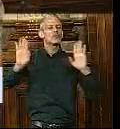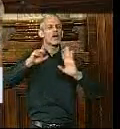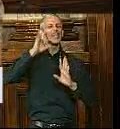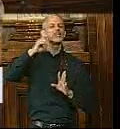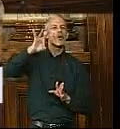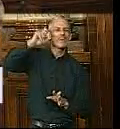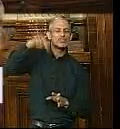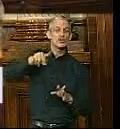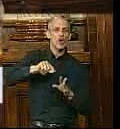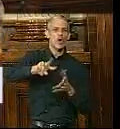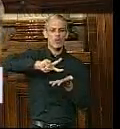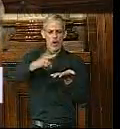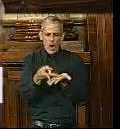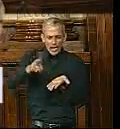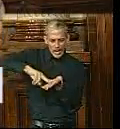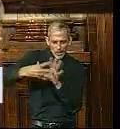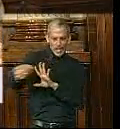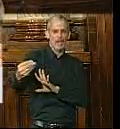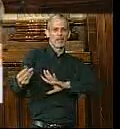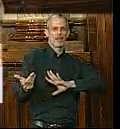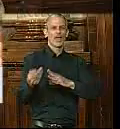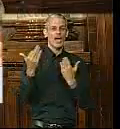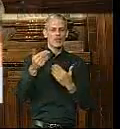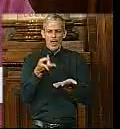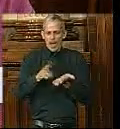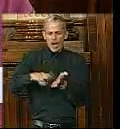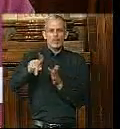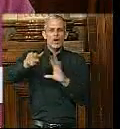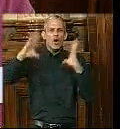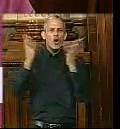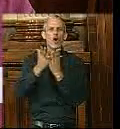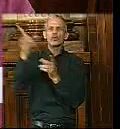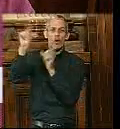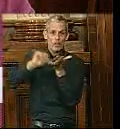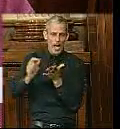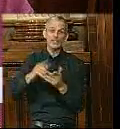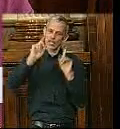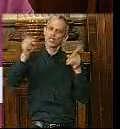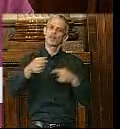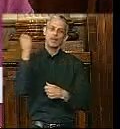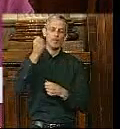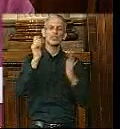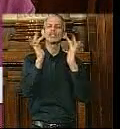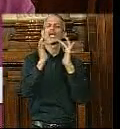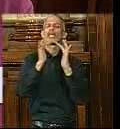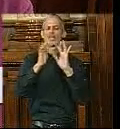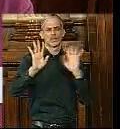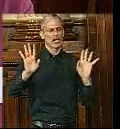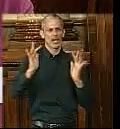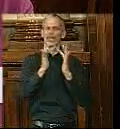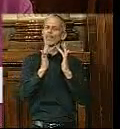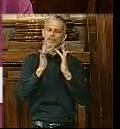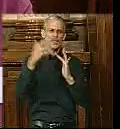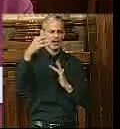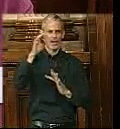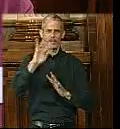la replicabilidad, me suena. Sí, la virtualidad también, porque al ser en Internet